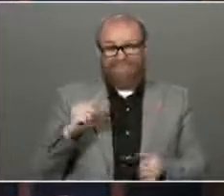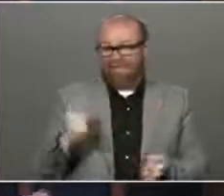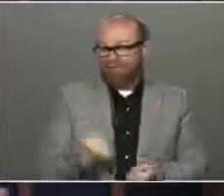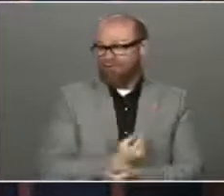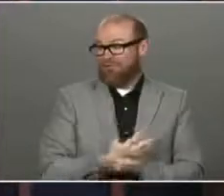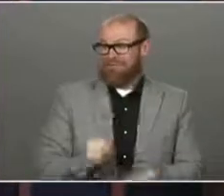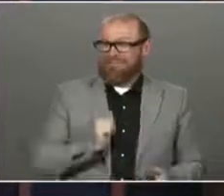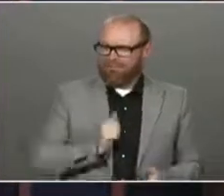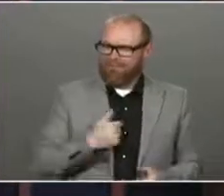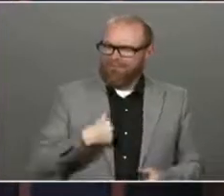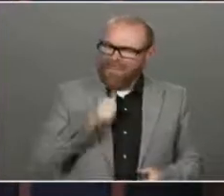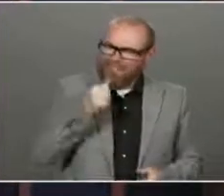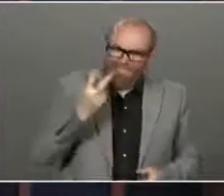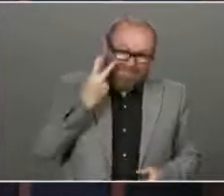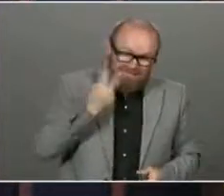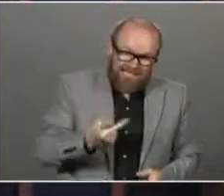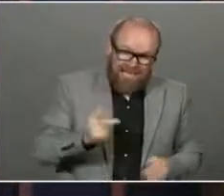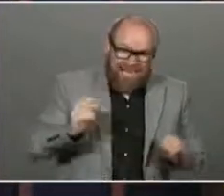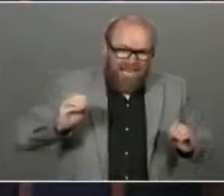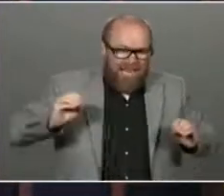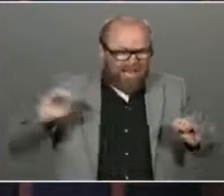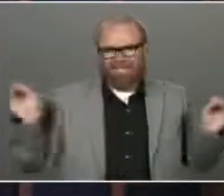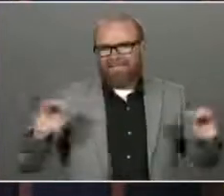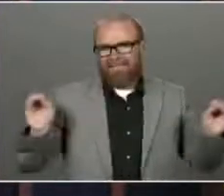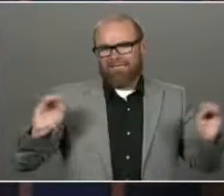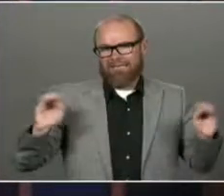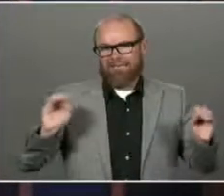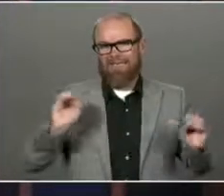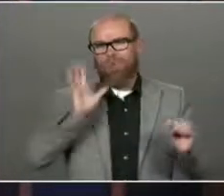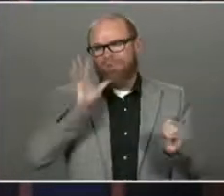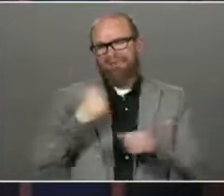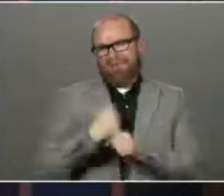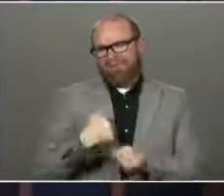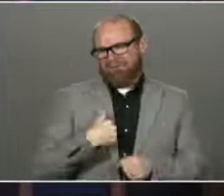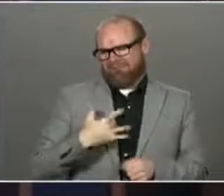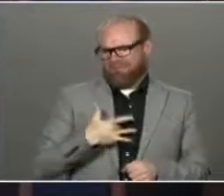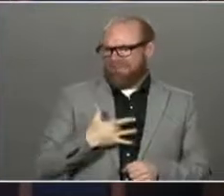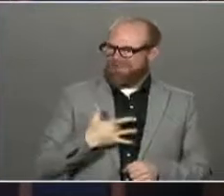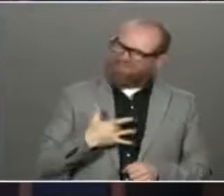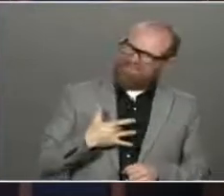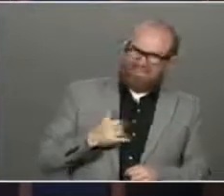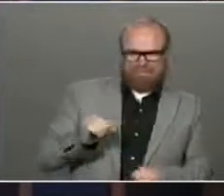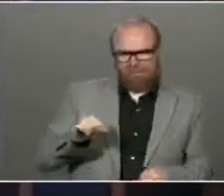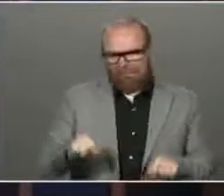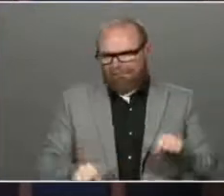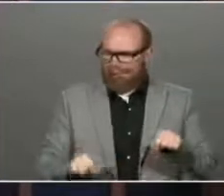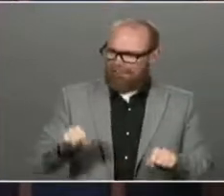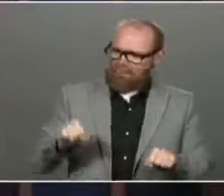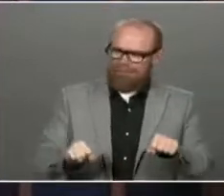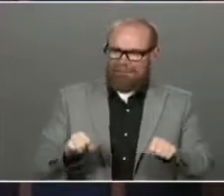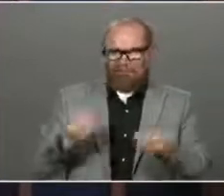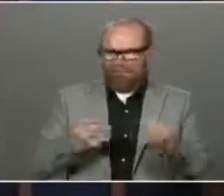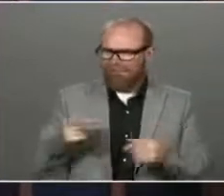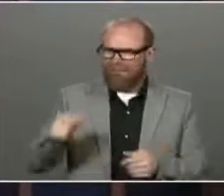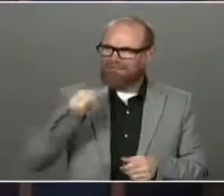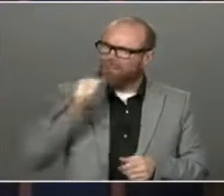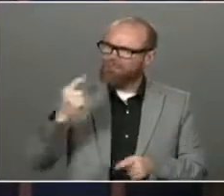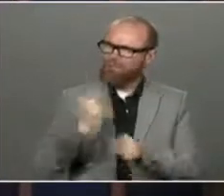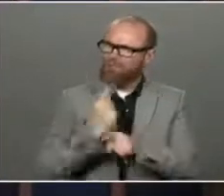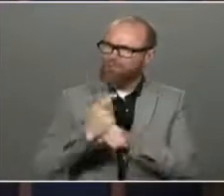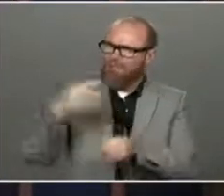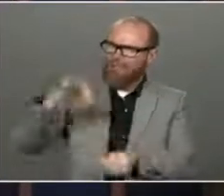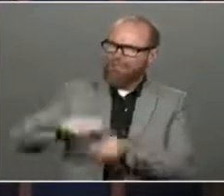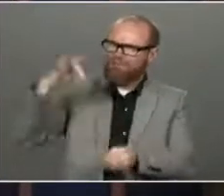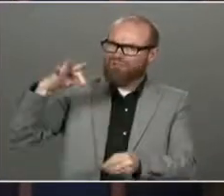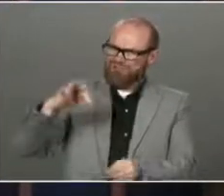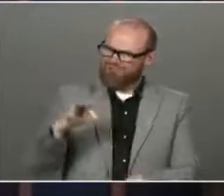Y yo no vi nada que me hubiera permitido cuestionar la legitimidad de la